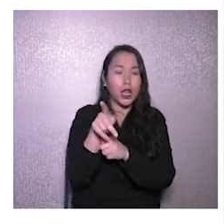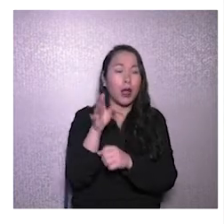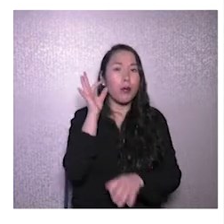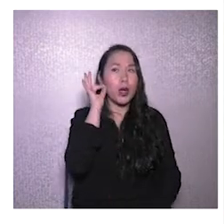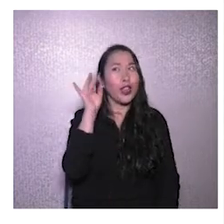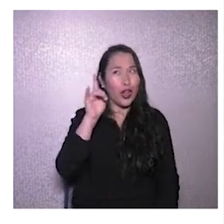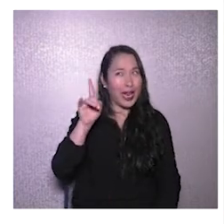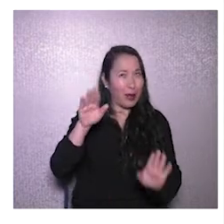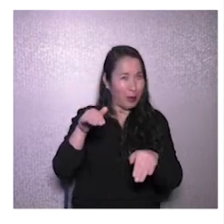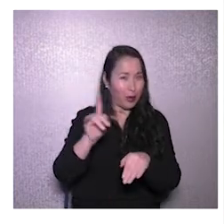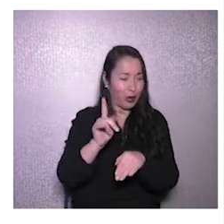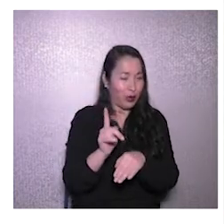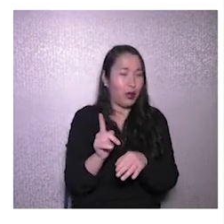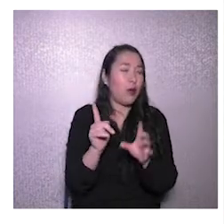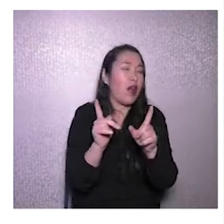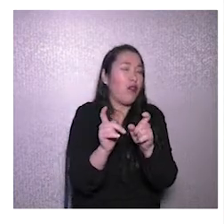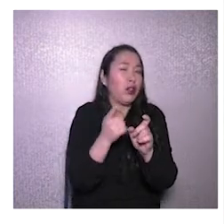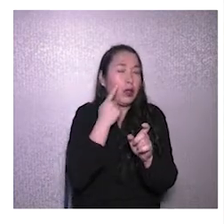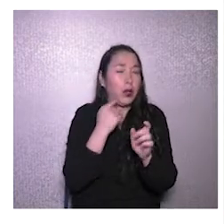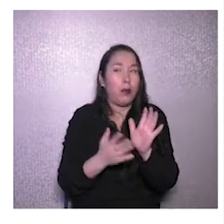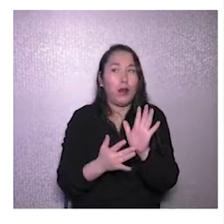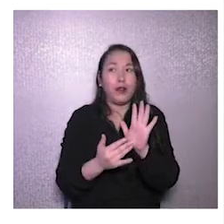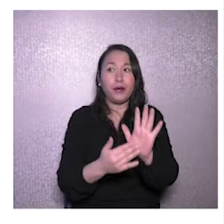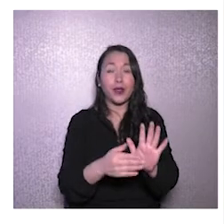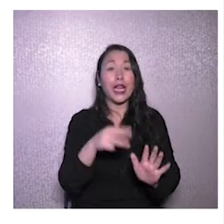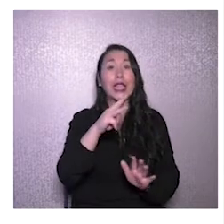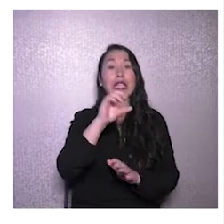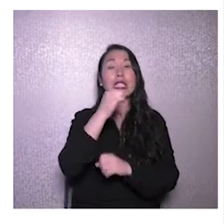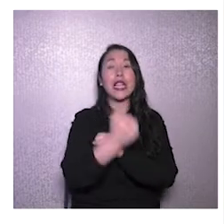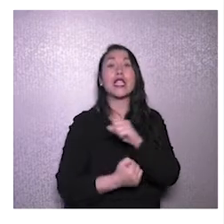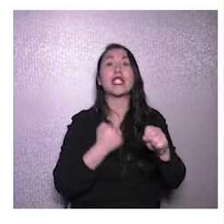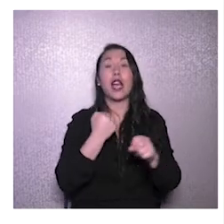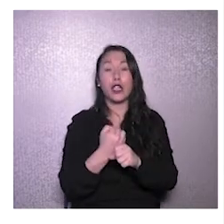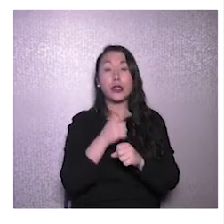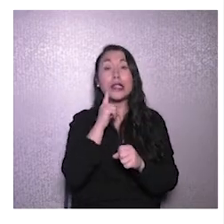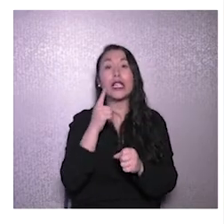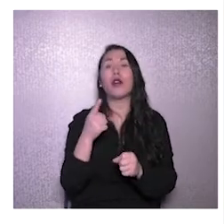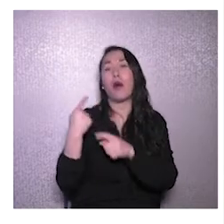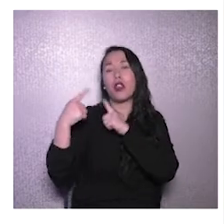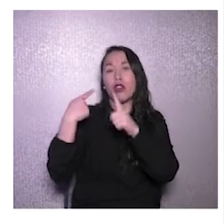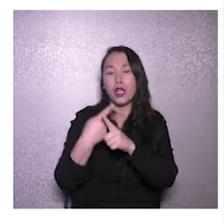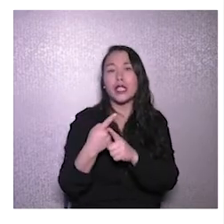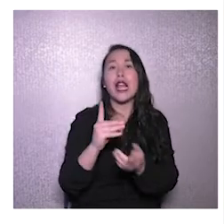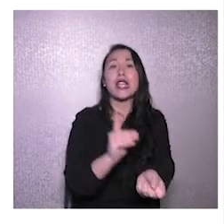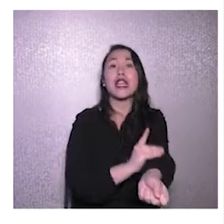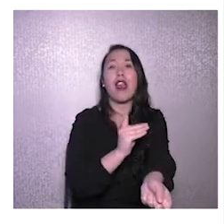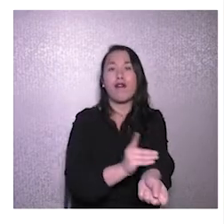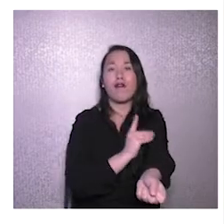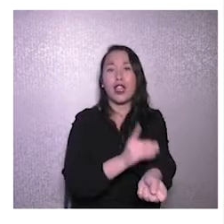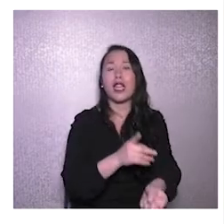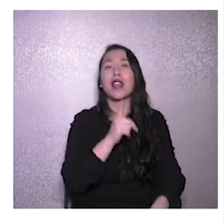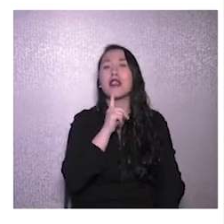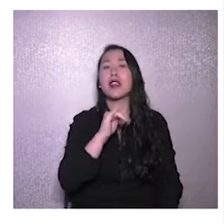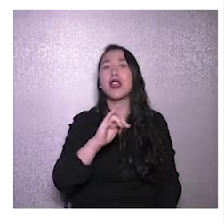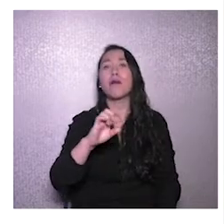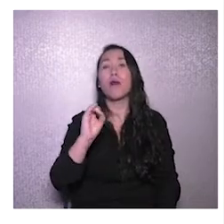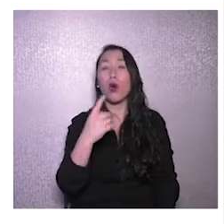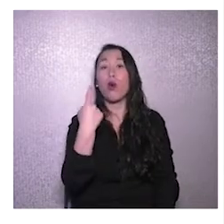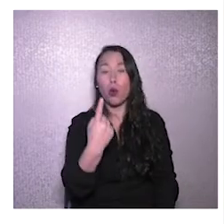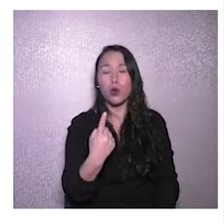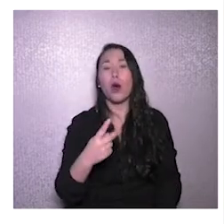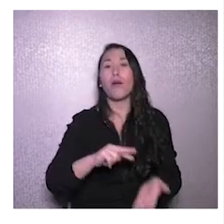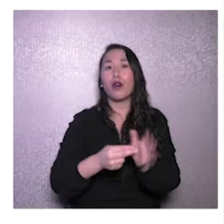una foto genérica, de 36 años que tiene antecedentes de ser diabética tipo 1, de muchos años de evolución, tiene insuficiencia renal